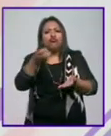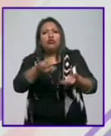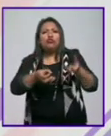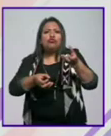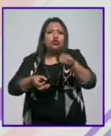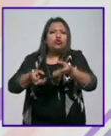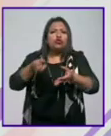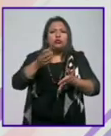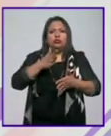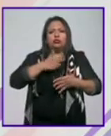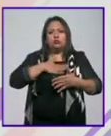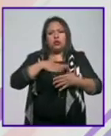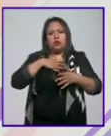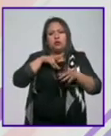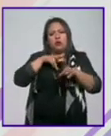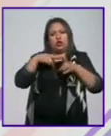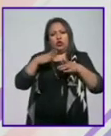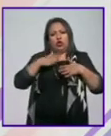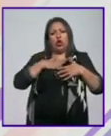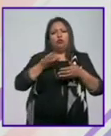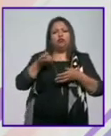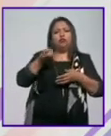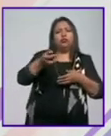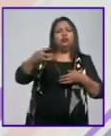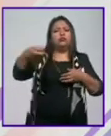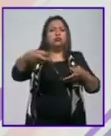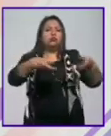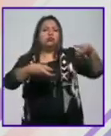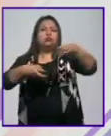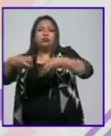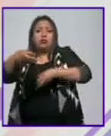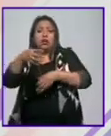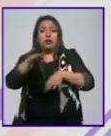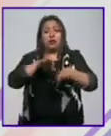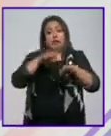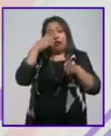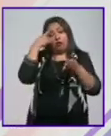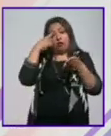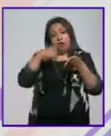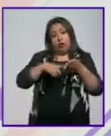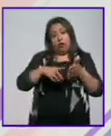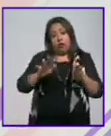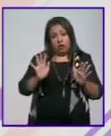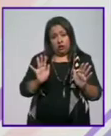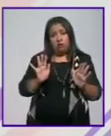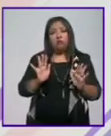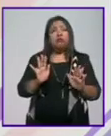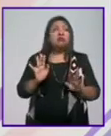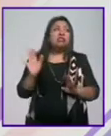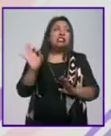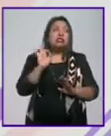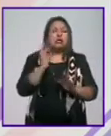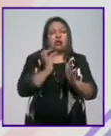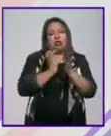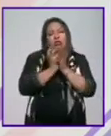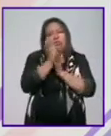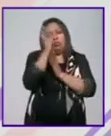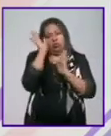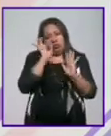contribuyendo desde nuestra propia trinchera. El trabajo creo que, pues a lo mejor exagero,